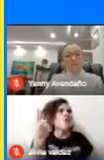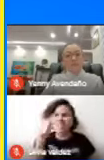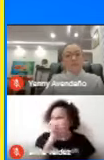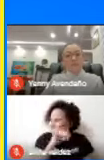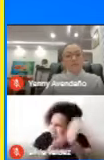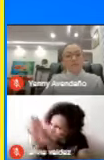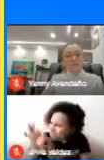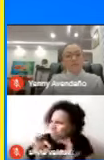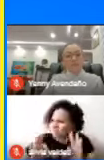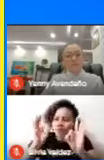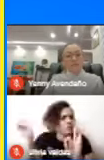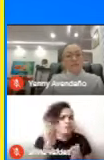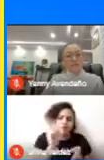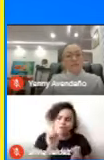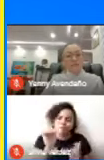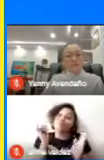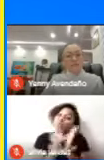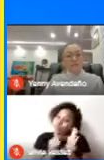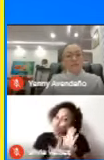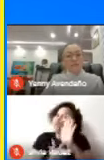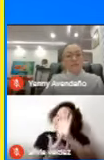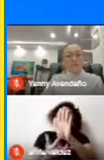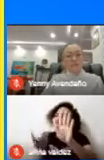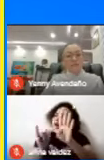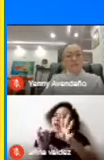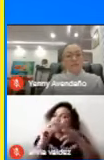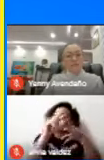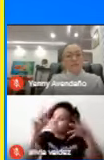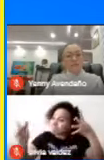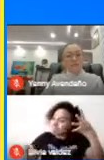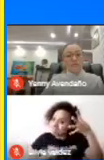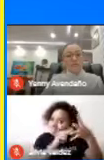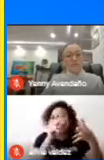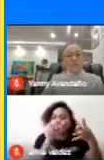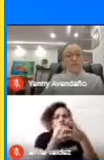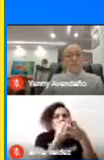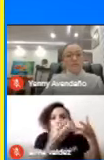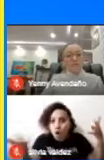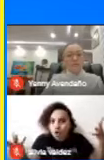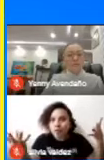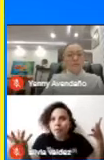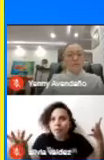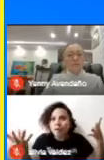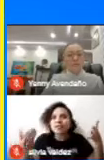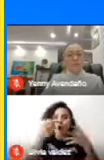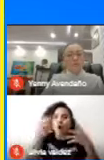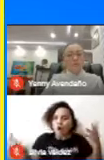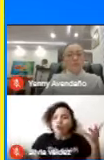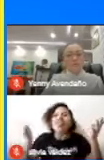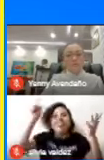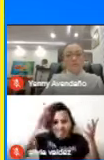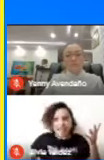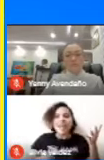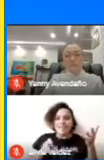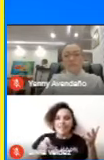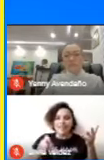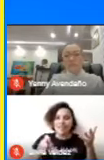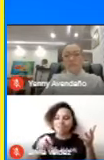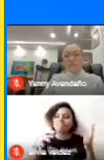desarrollo. Por eso les mostré un panorama en el que hay múltiples factores que deben